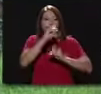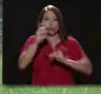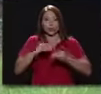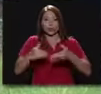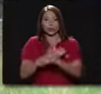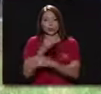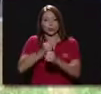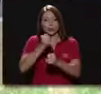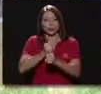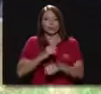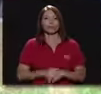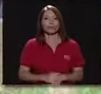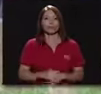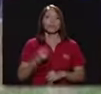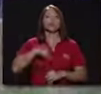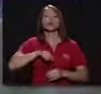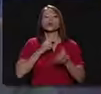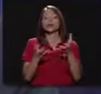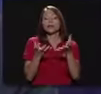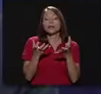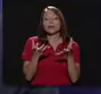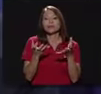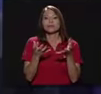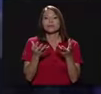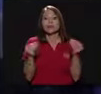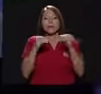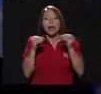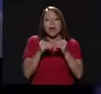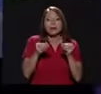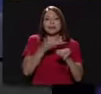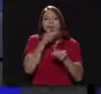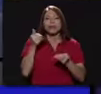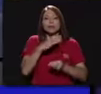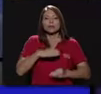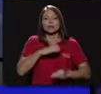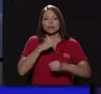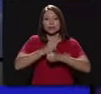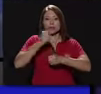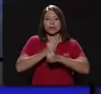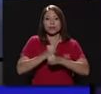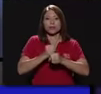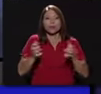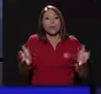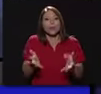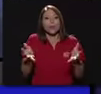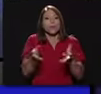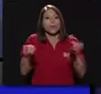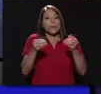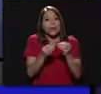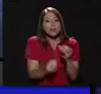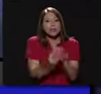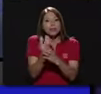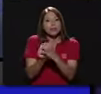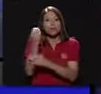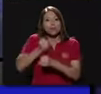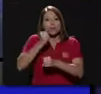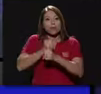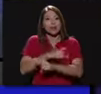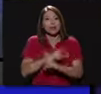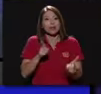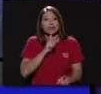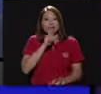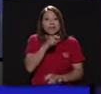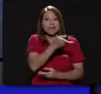empleos. Nosotros quisiéramos tener más mejores y mejores condiciones de trabajo que promuevan las mayores generaciones de empleo, pero esa es la